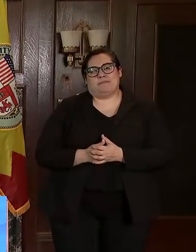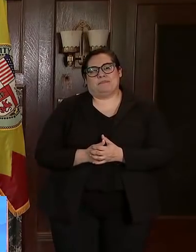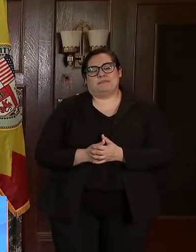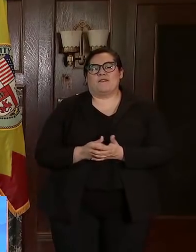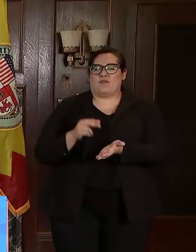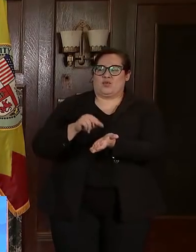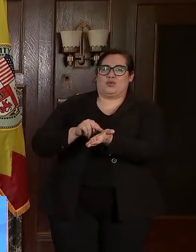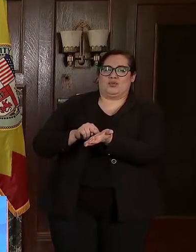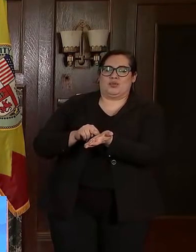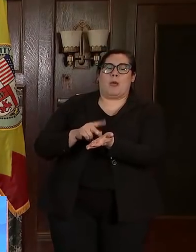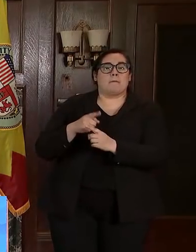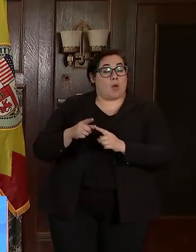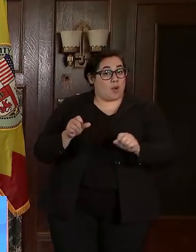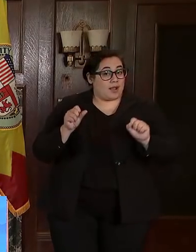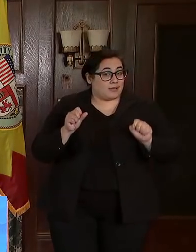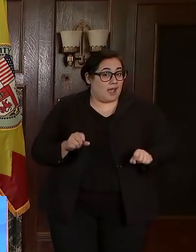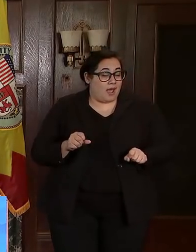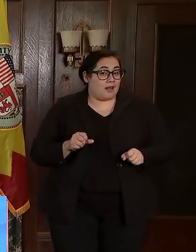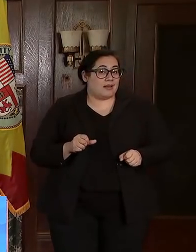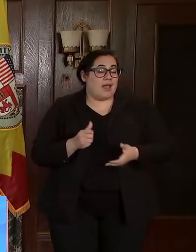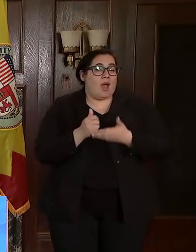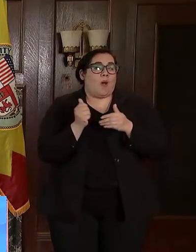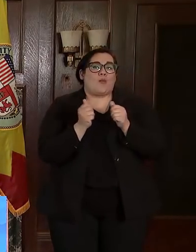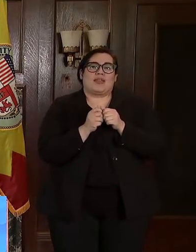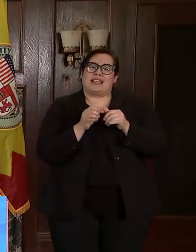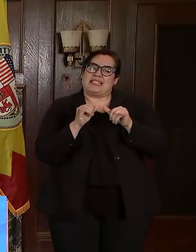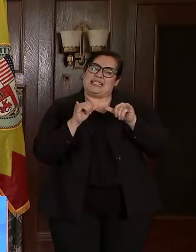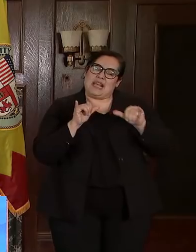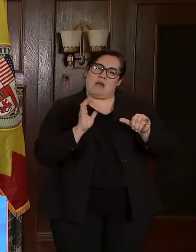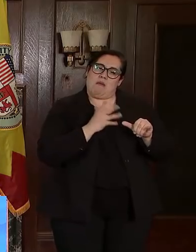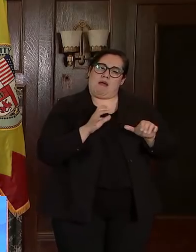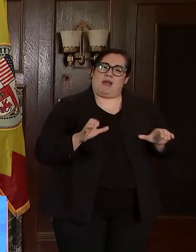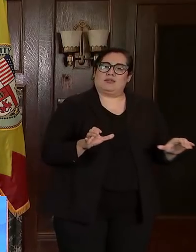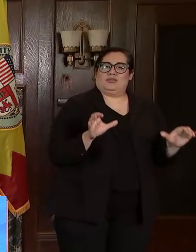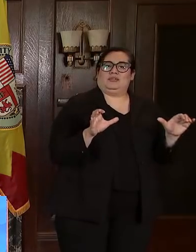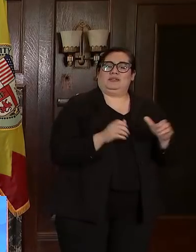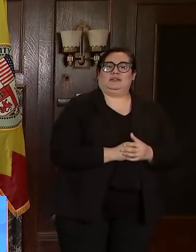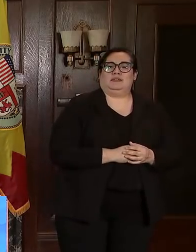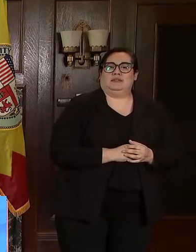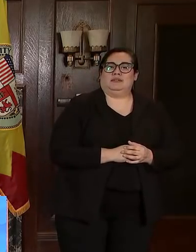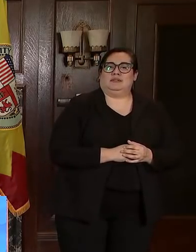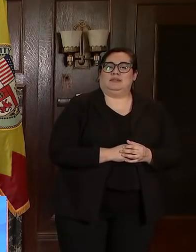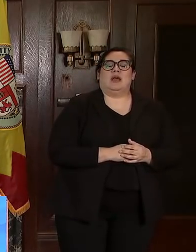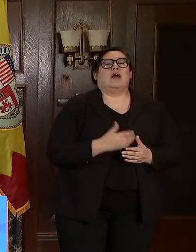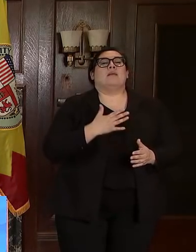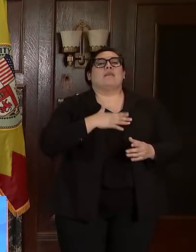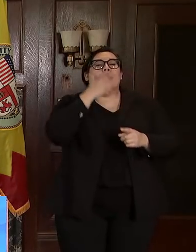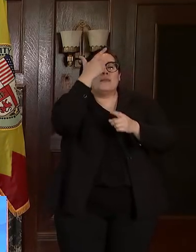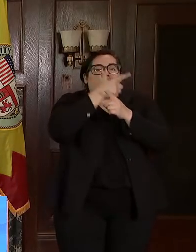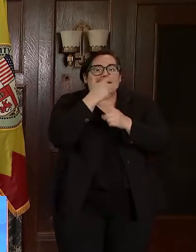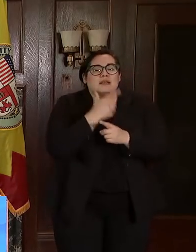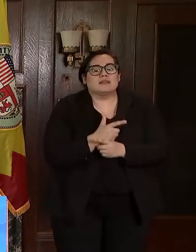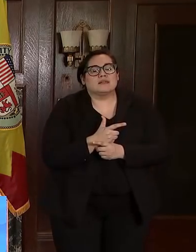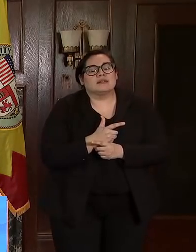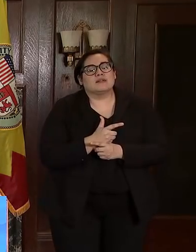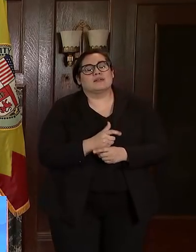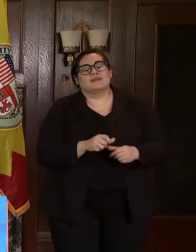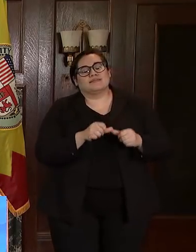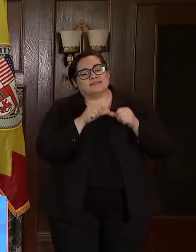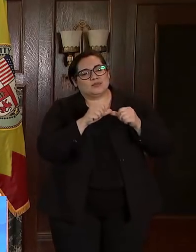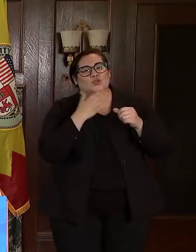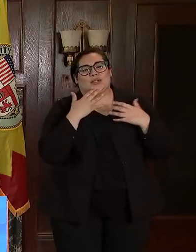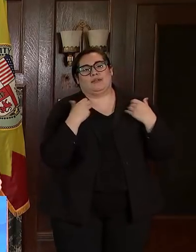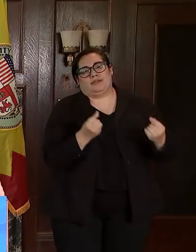pero podemos ayudarles con estas mismas acciones. Hermanos y hermanas, quédense en buena